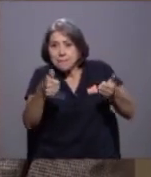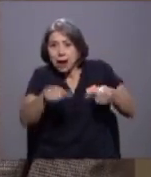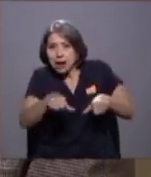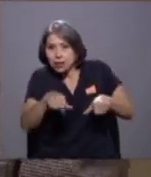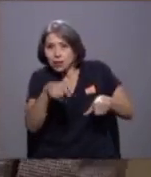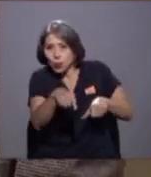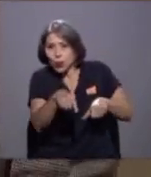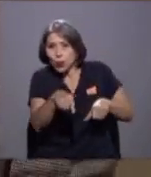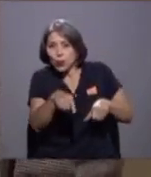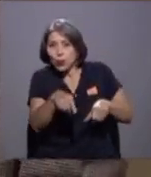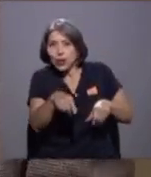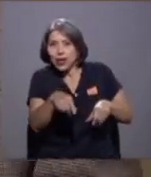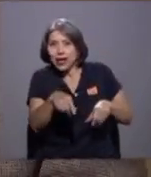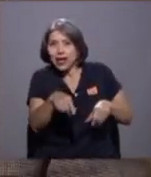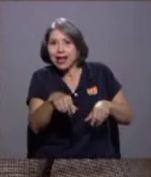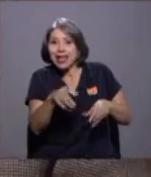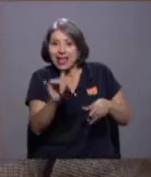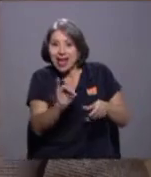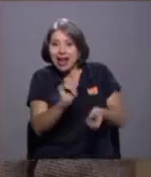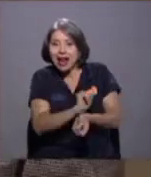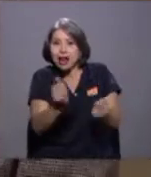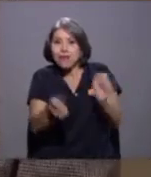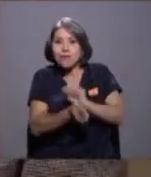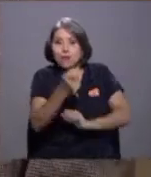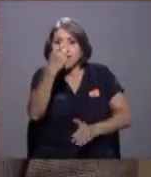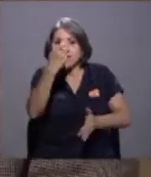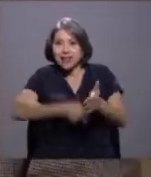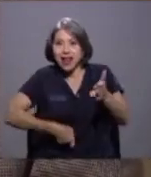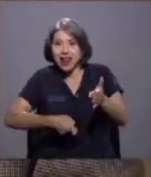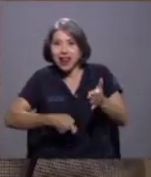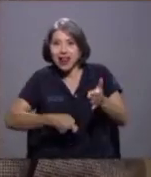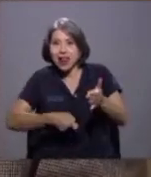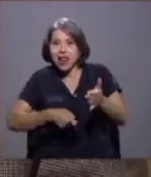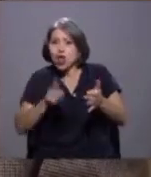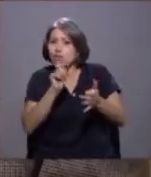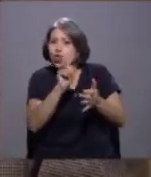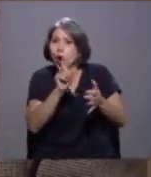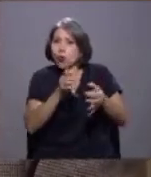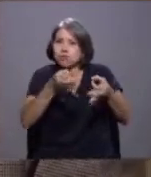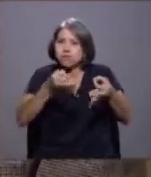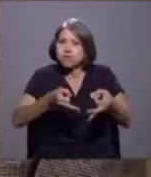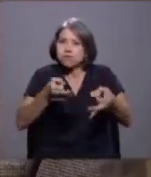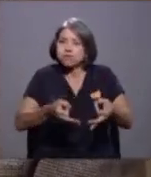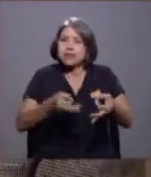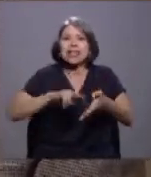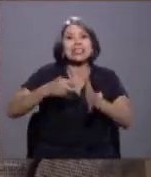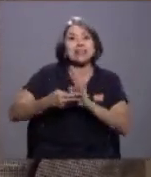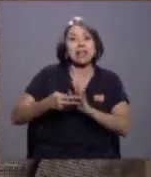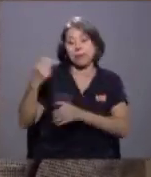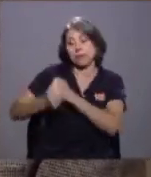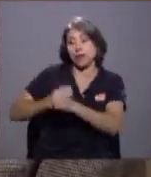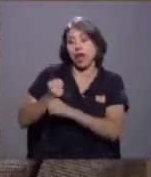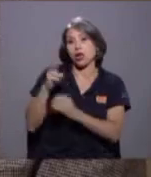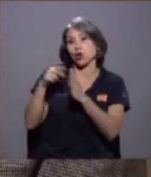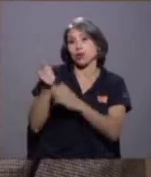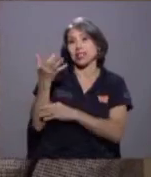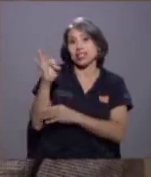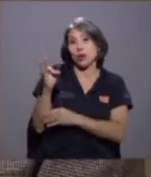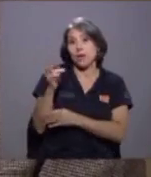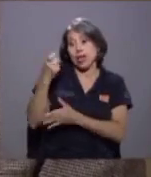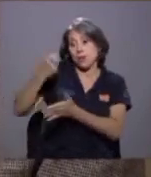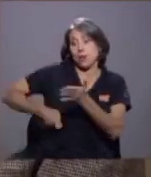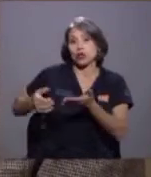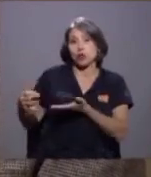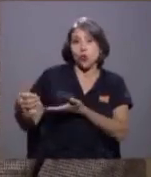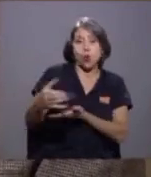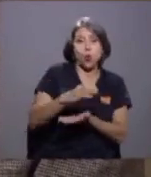consistía, que conformaba la reforma fiscal. ¿A qué me refiero? La recaudación en el año 2019 creció en 400.000